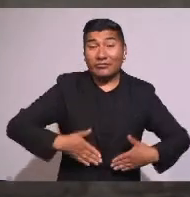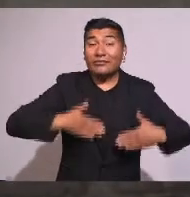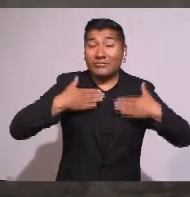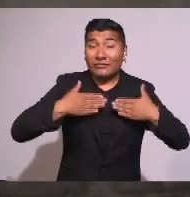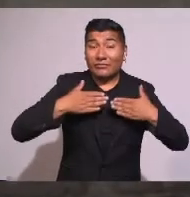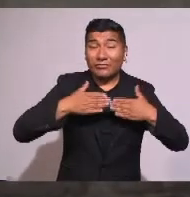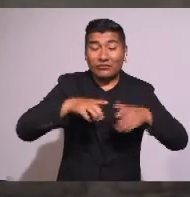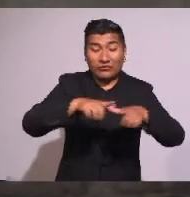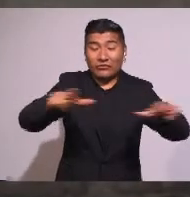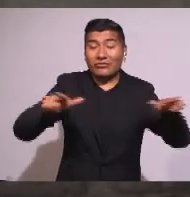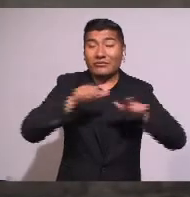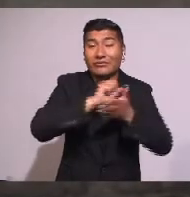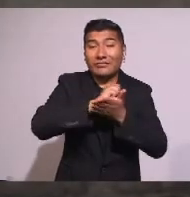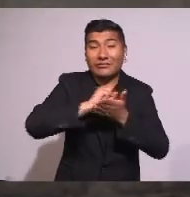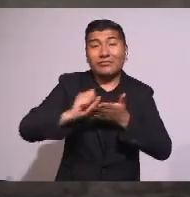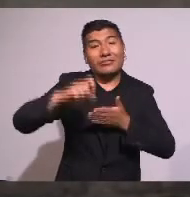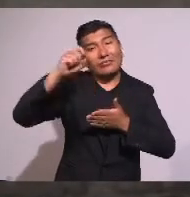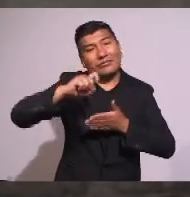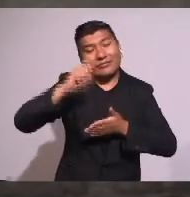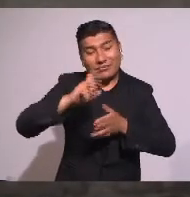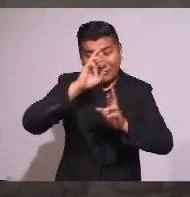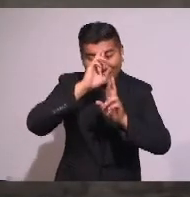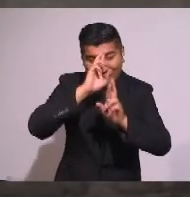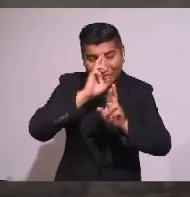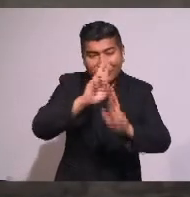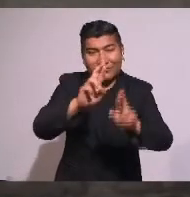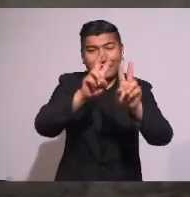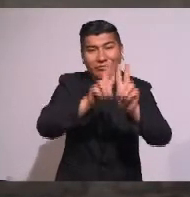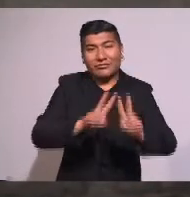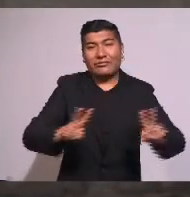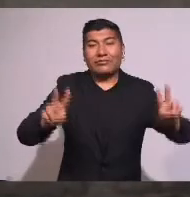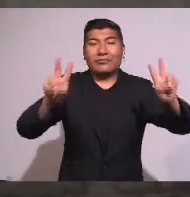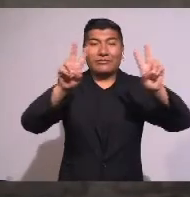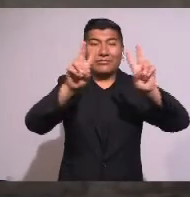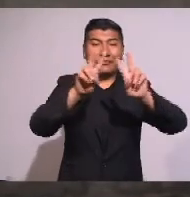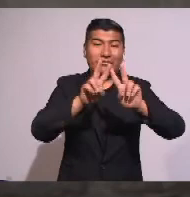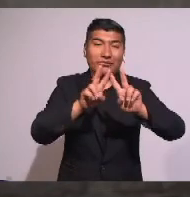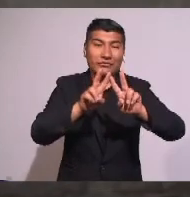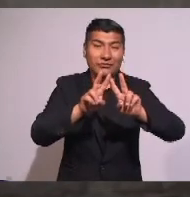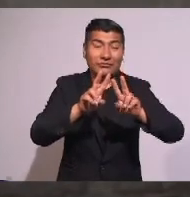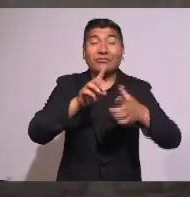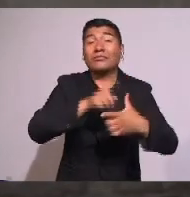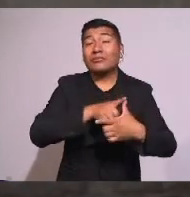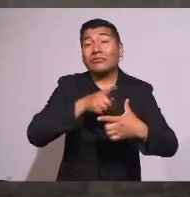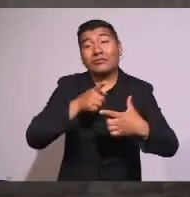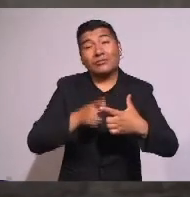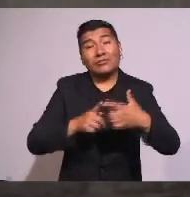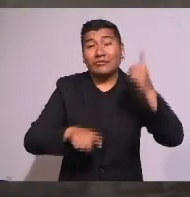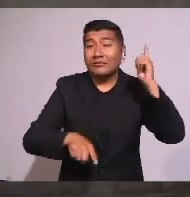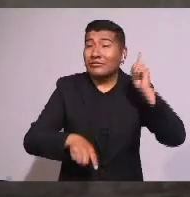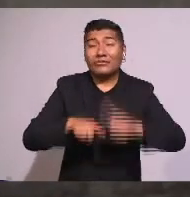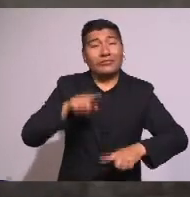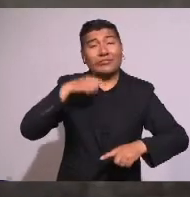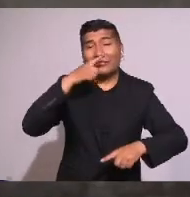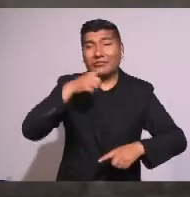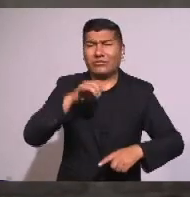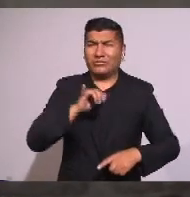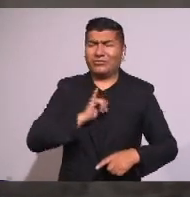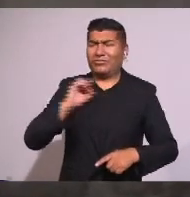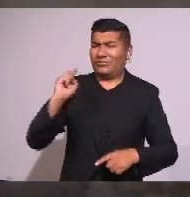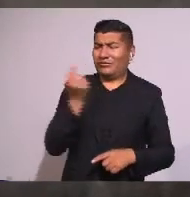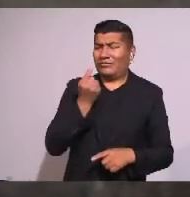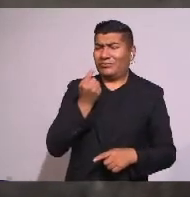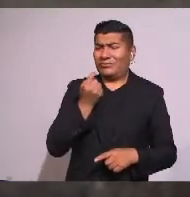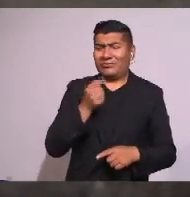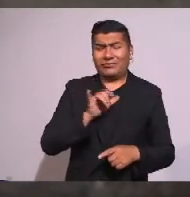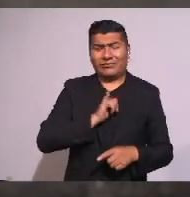sagrada ha de ser respetada y valorada. Por lo tanto, no podemos decir estoy solo,